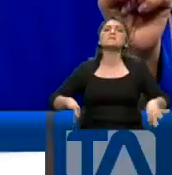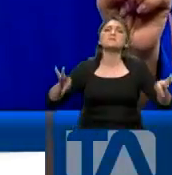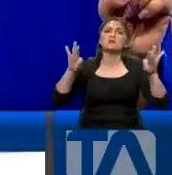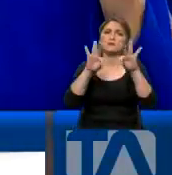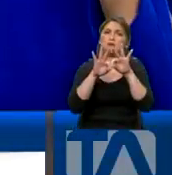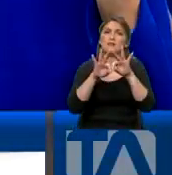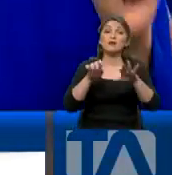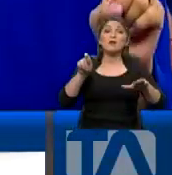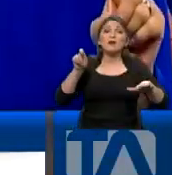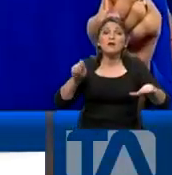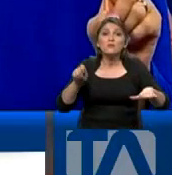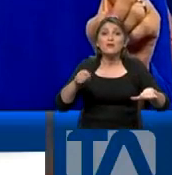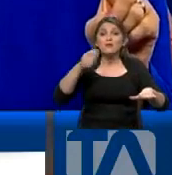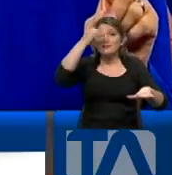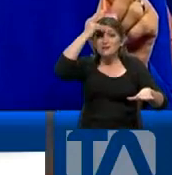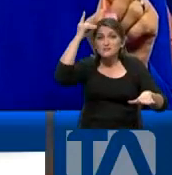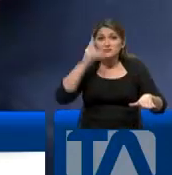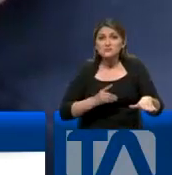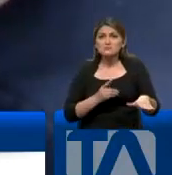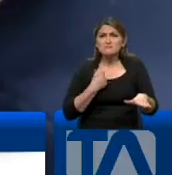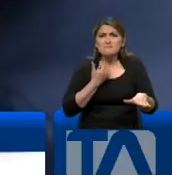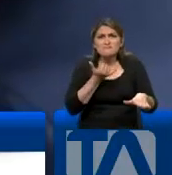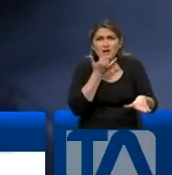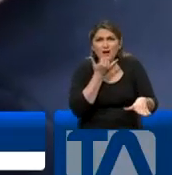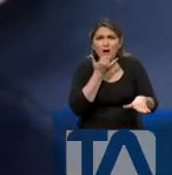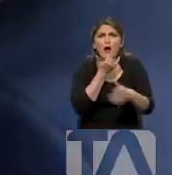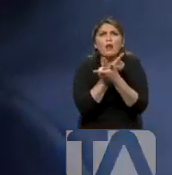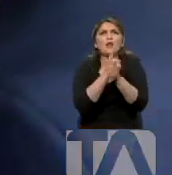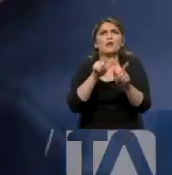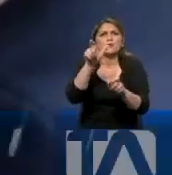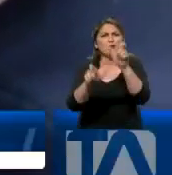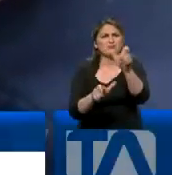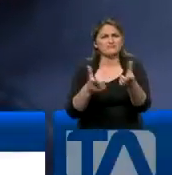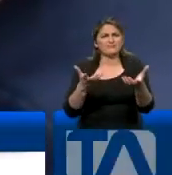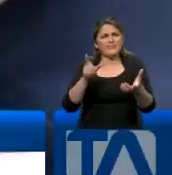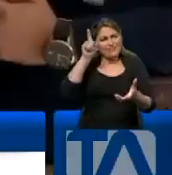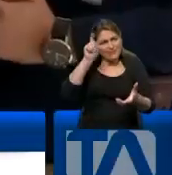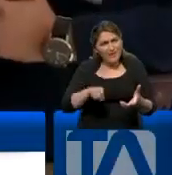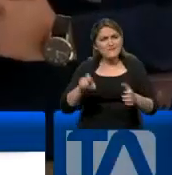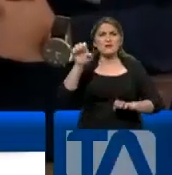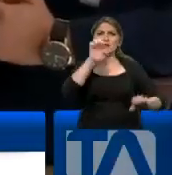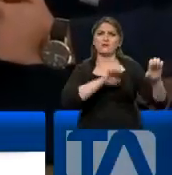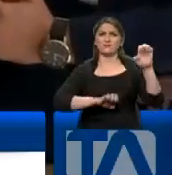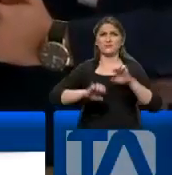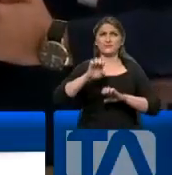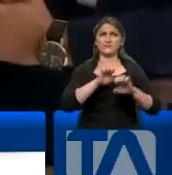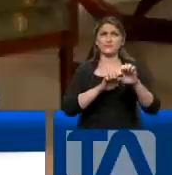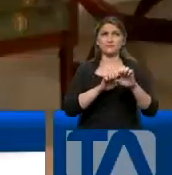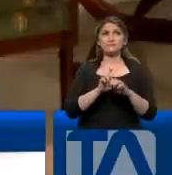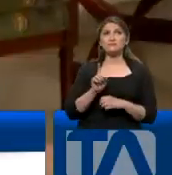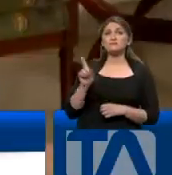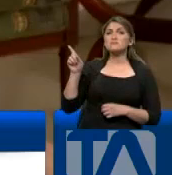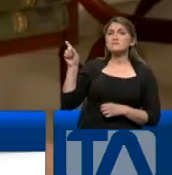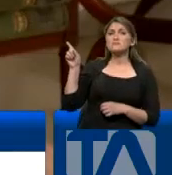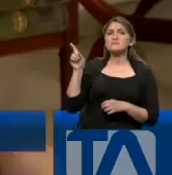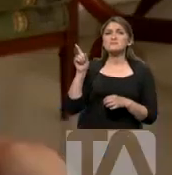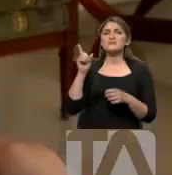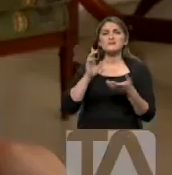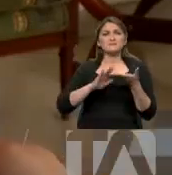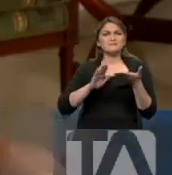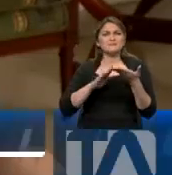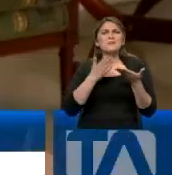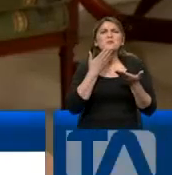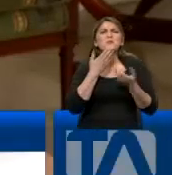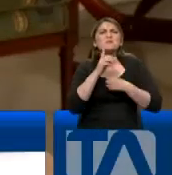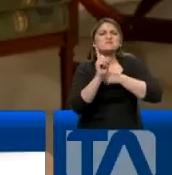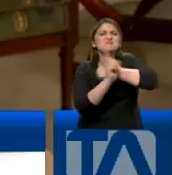jueces esas decisiones jurisdiccionales. Jaime Damerval, exministro de gobierno, observa este argumento. ¿Y cuáles son los actos